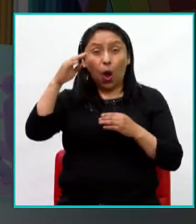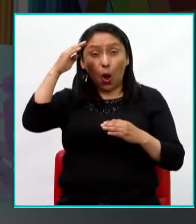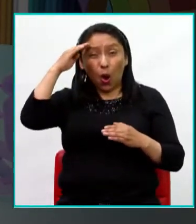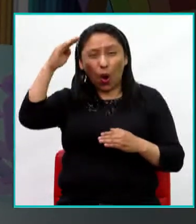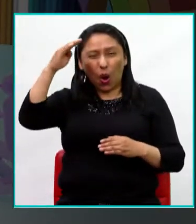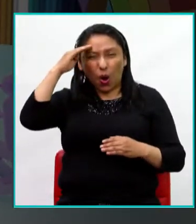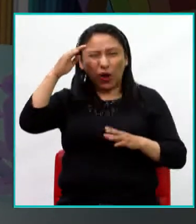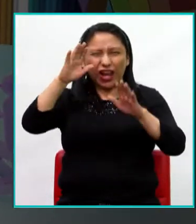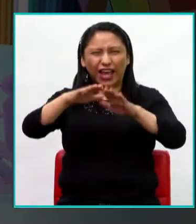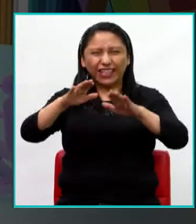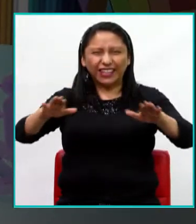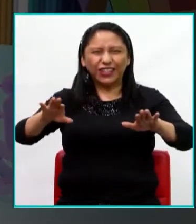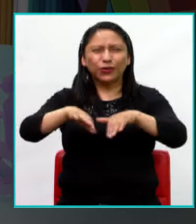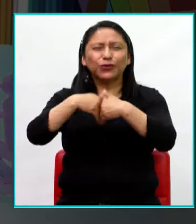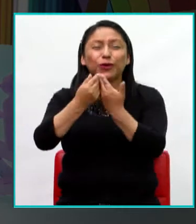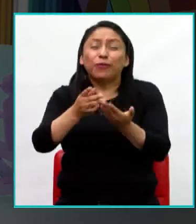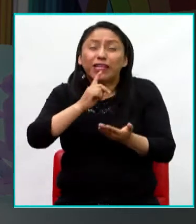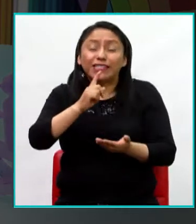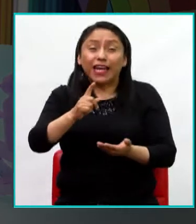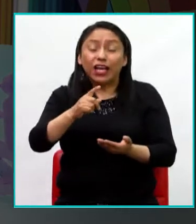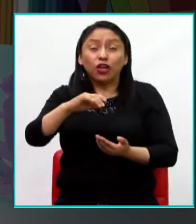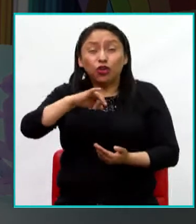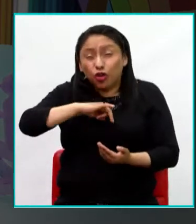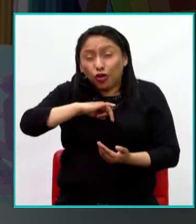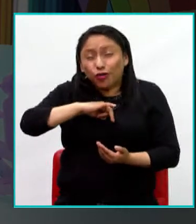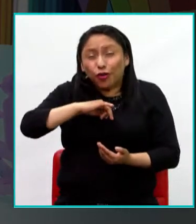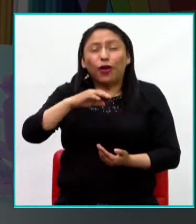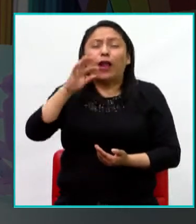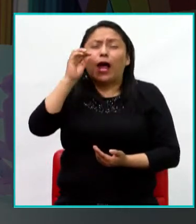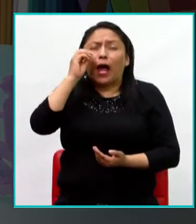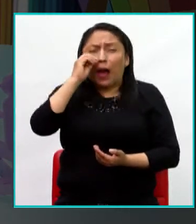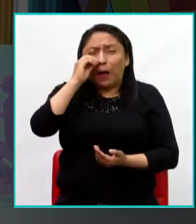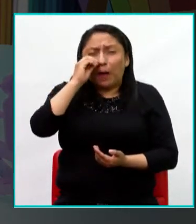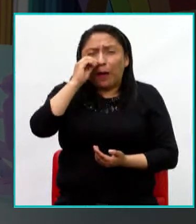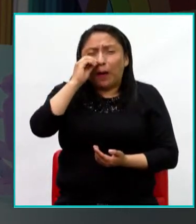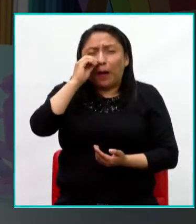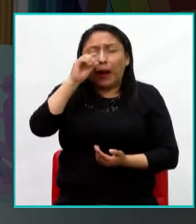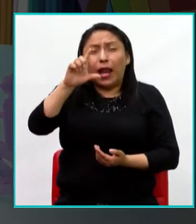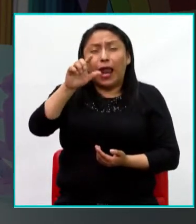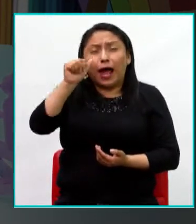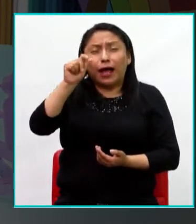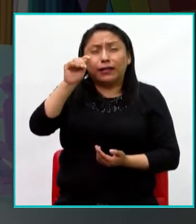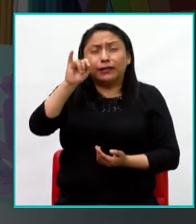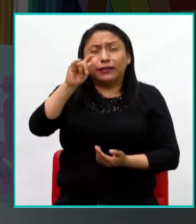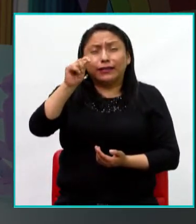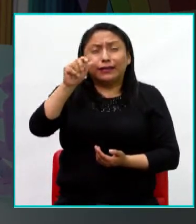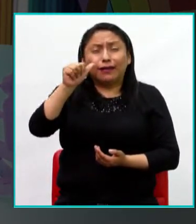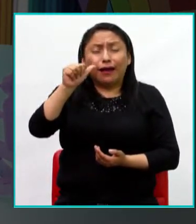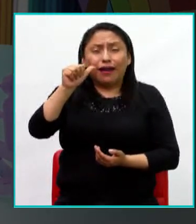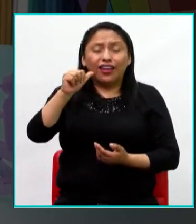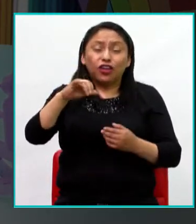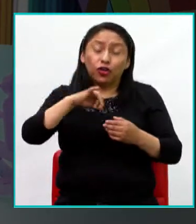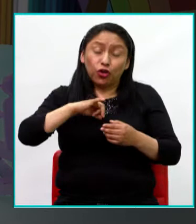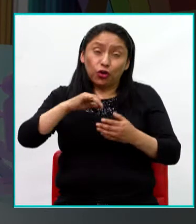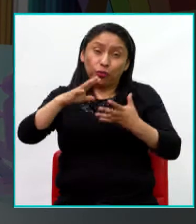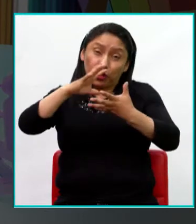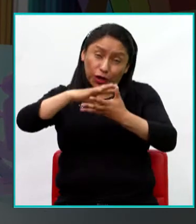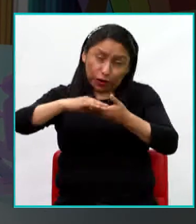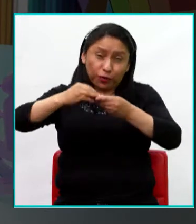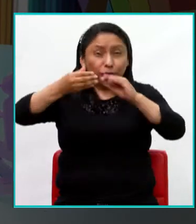¡Hola, niños! ¿Cómo están? Yo soy la Brujita Natita y hoy les quiero contar un